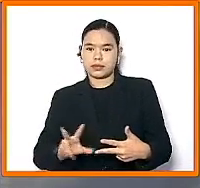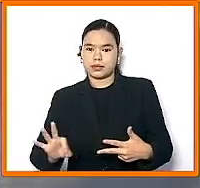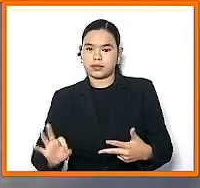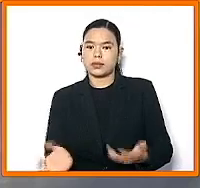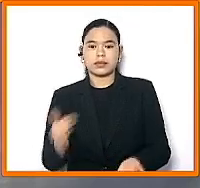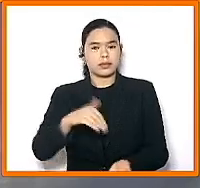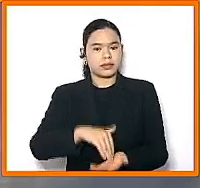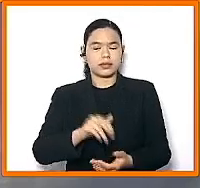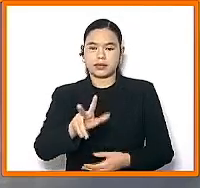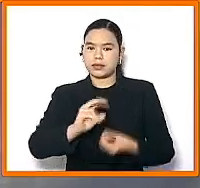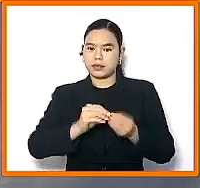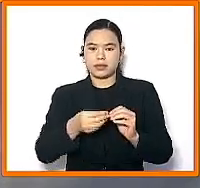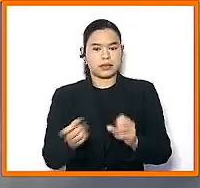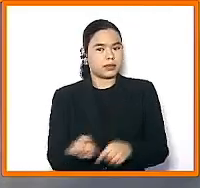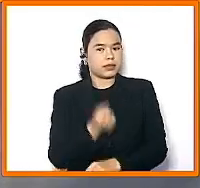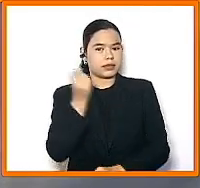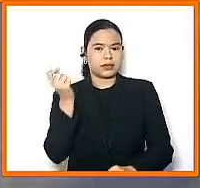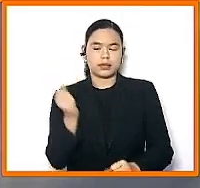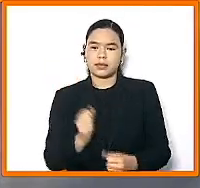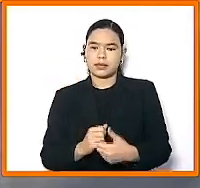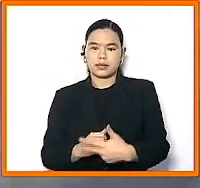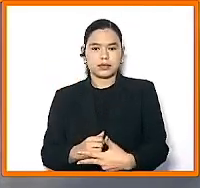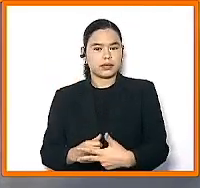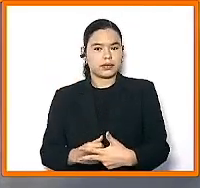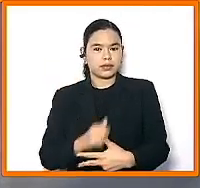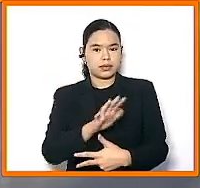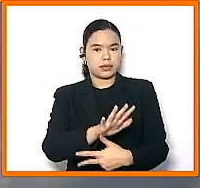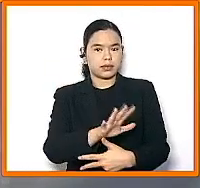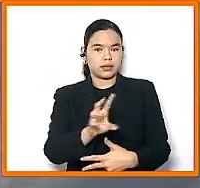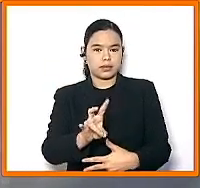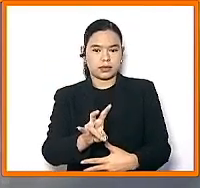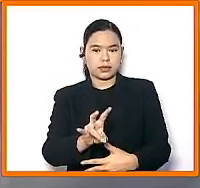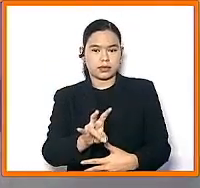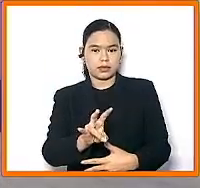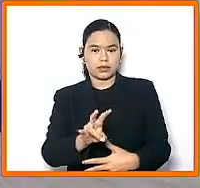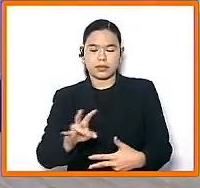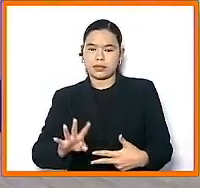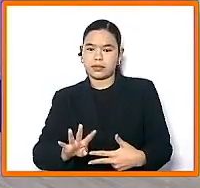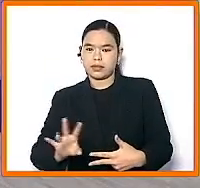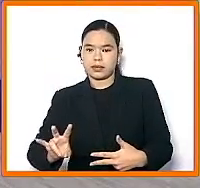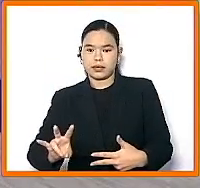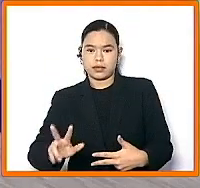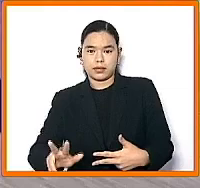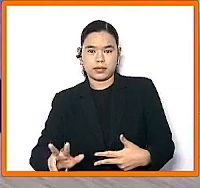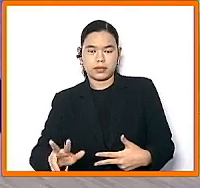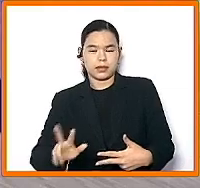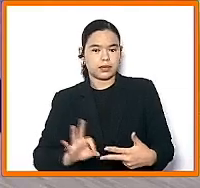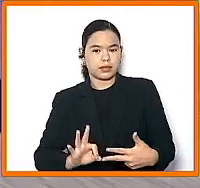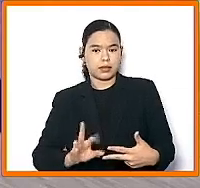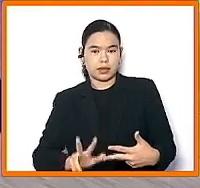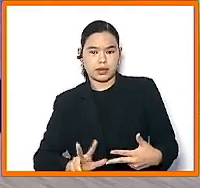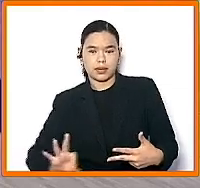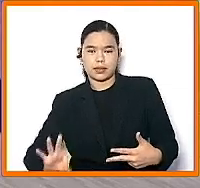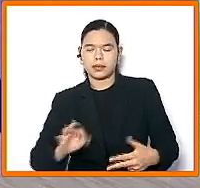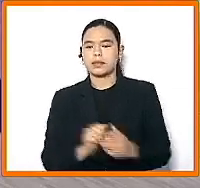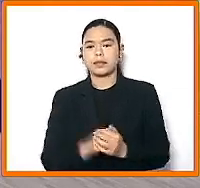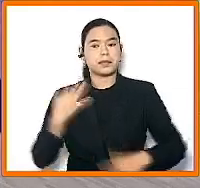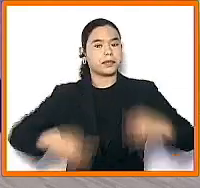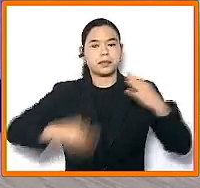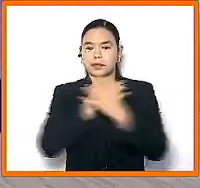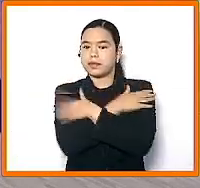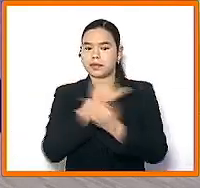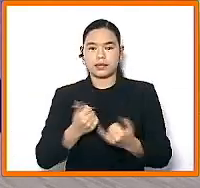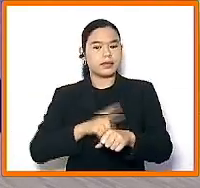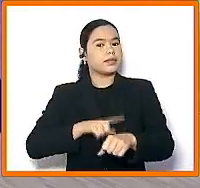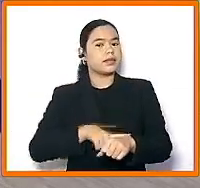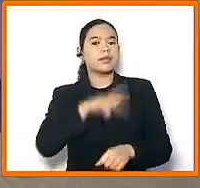39. Con mucho gusto repito tus tres números favorecidos. 57, 43, 39. Muchas felicidades, jugadores. Ha